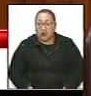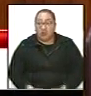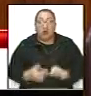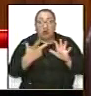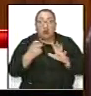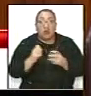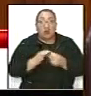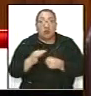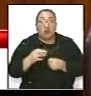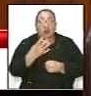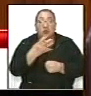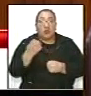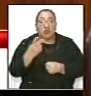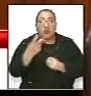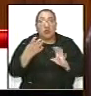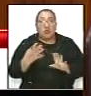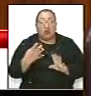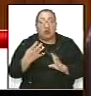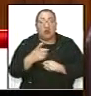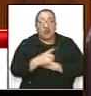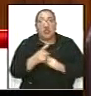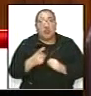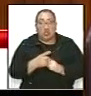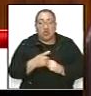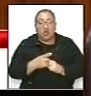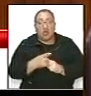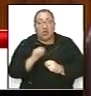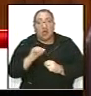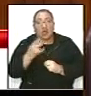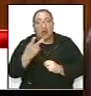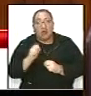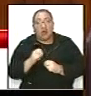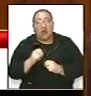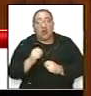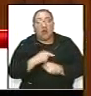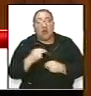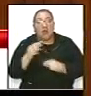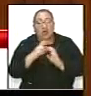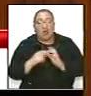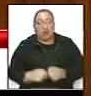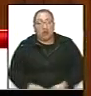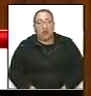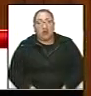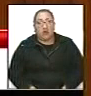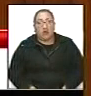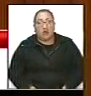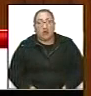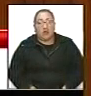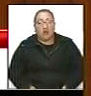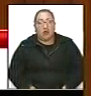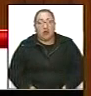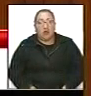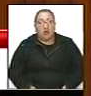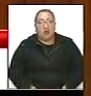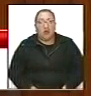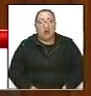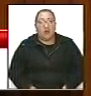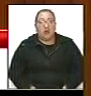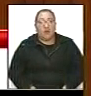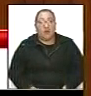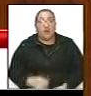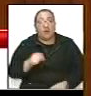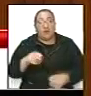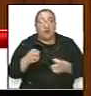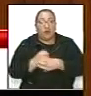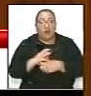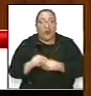provinciales, 429 distritales y 20 a nivel regional. Vale decir, en estos